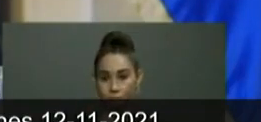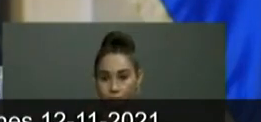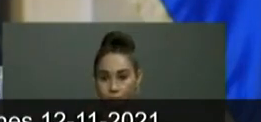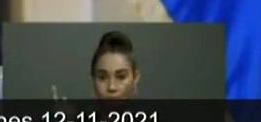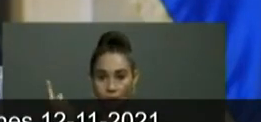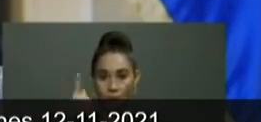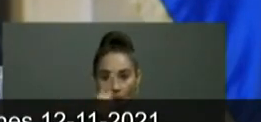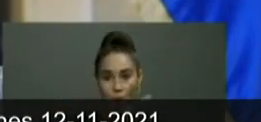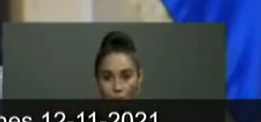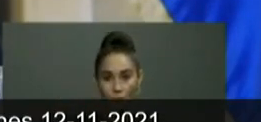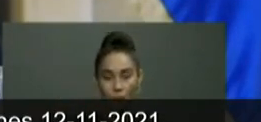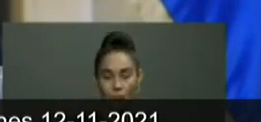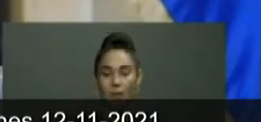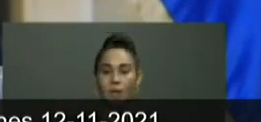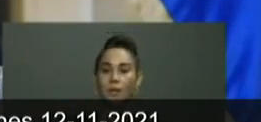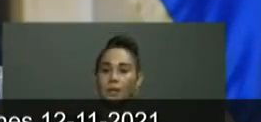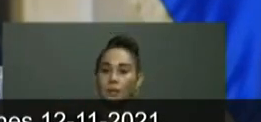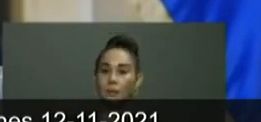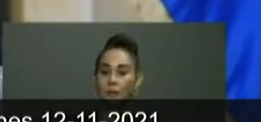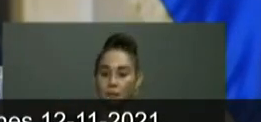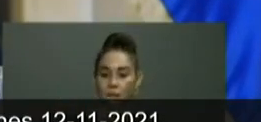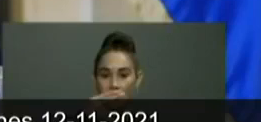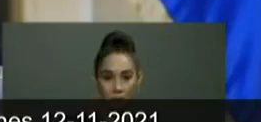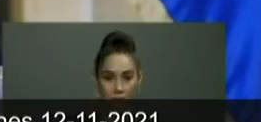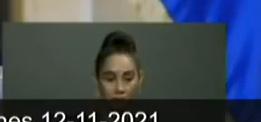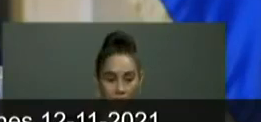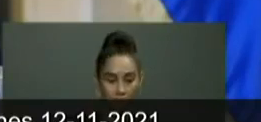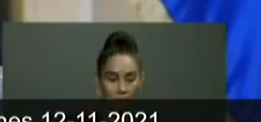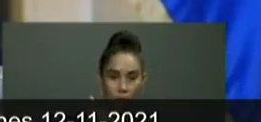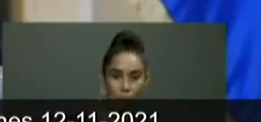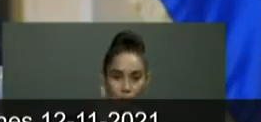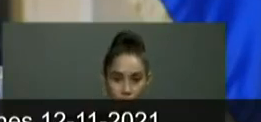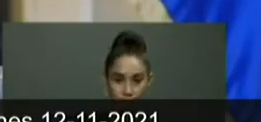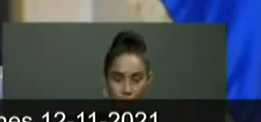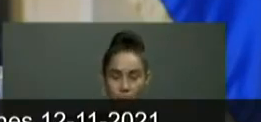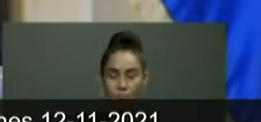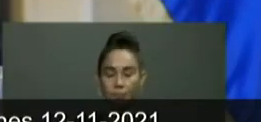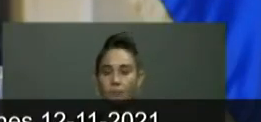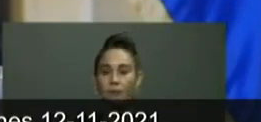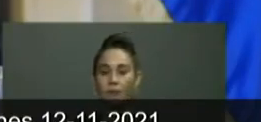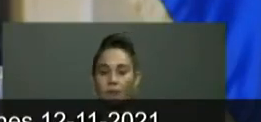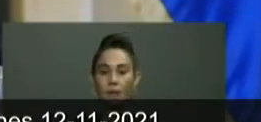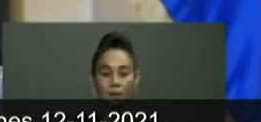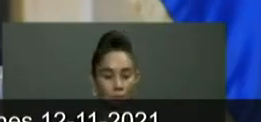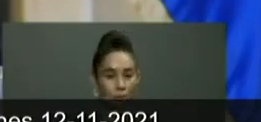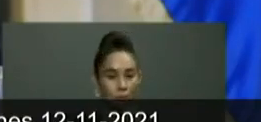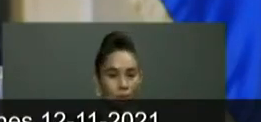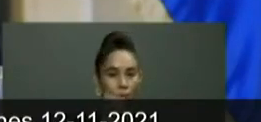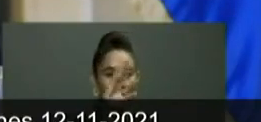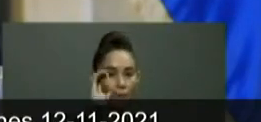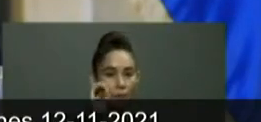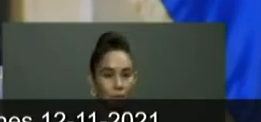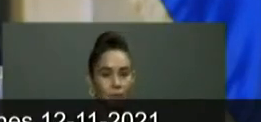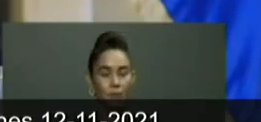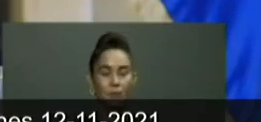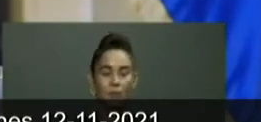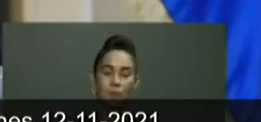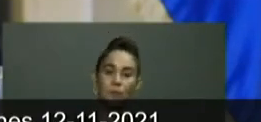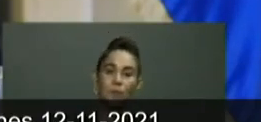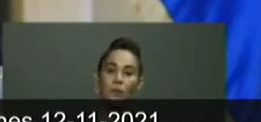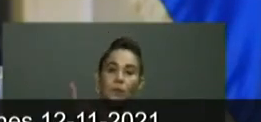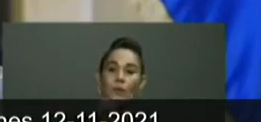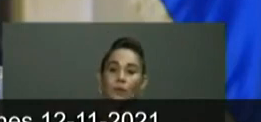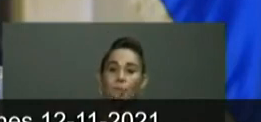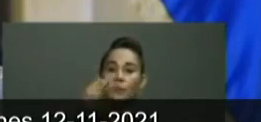día de embarazadas haitianas. Esto se ha traducido a por ciento. En aquella ocasión,